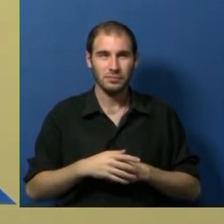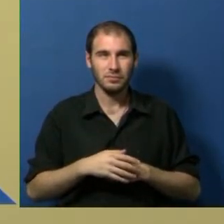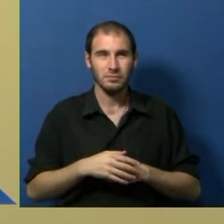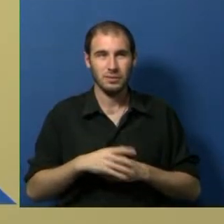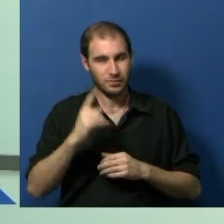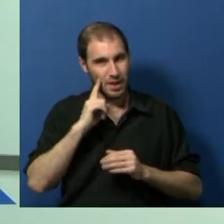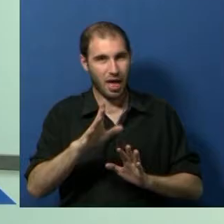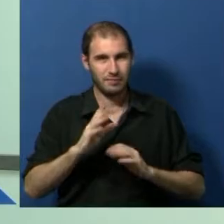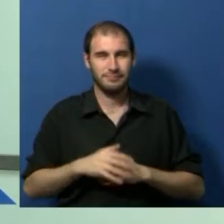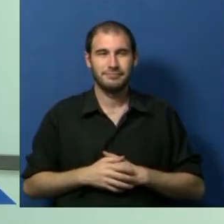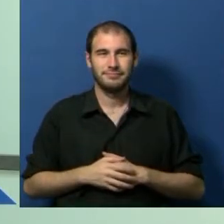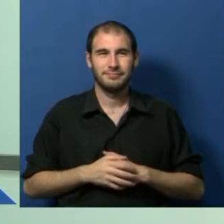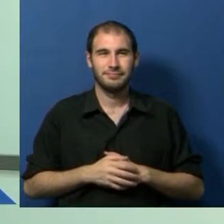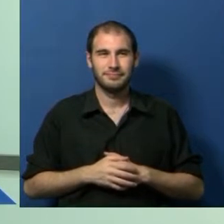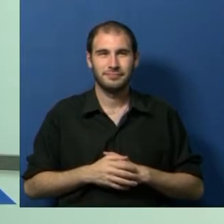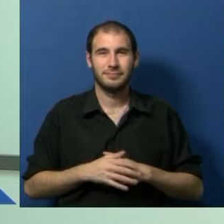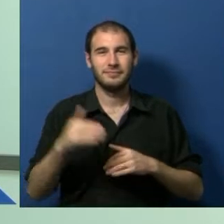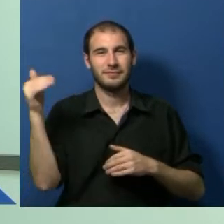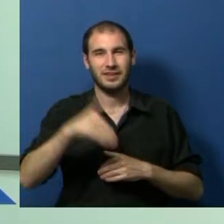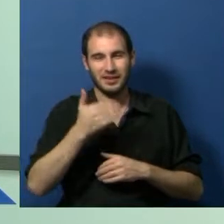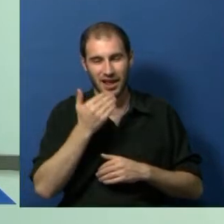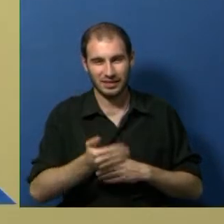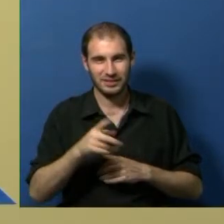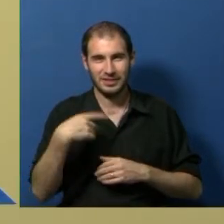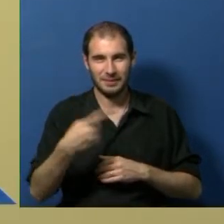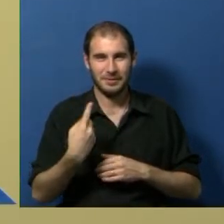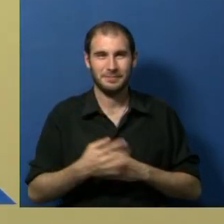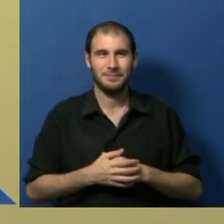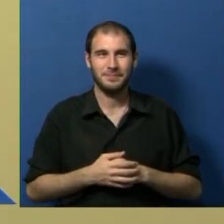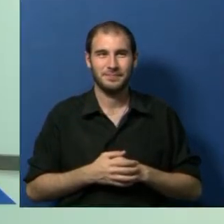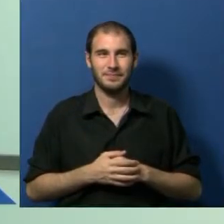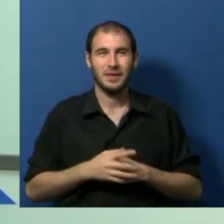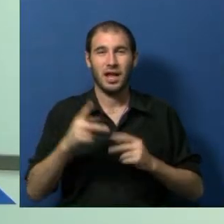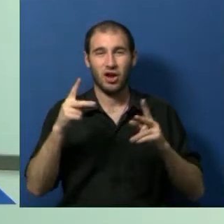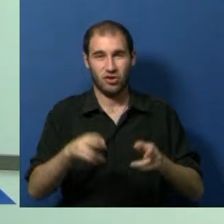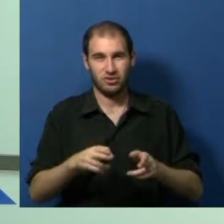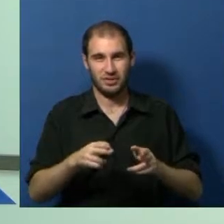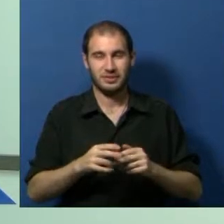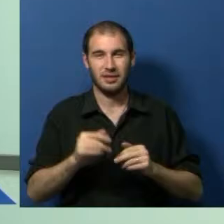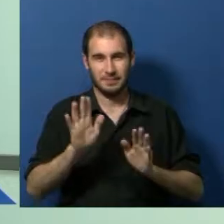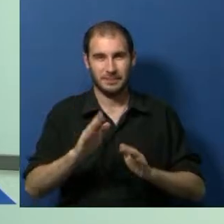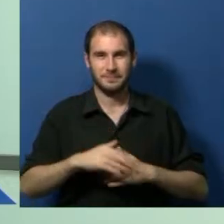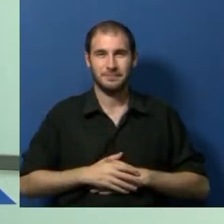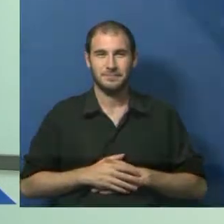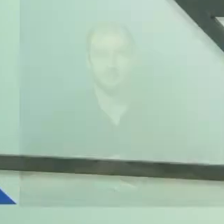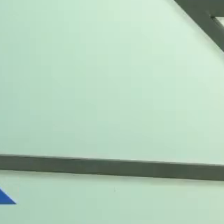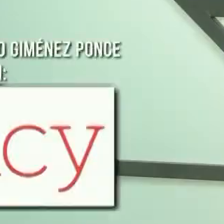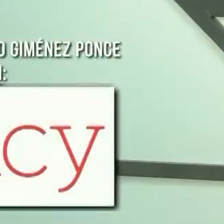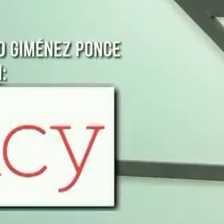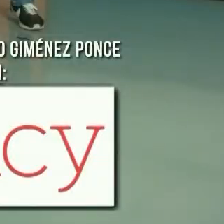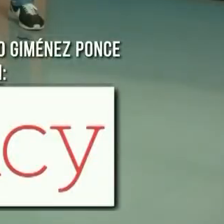estar atento al pronóstico. Muy bien. Te agradecemos mucho, Juan, como siempre. Bueno, gracias. Por favor, hacemos pausa nosotros, ya venimos con más.